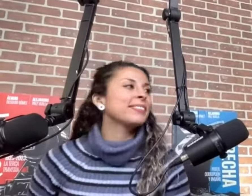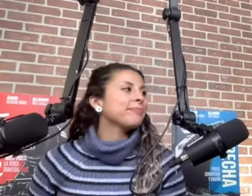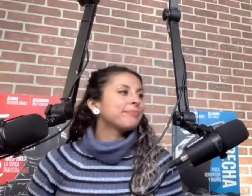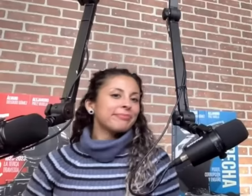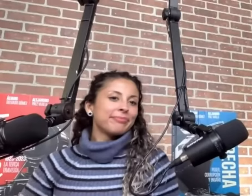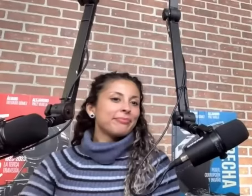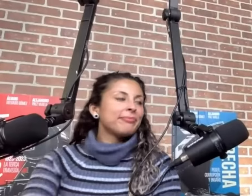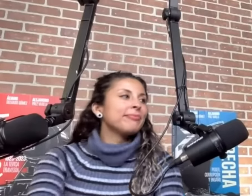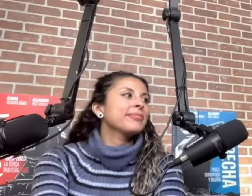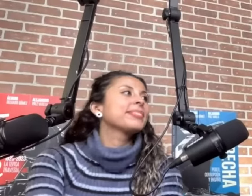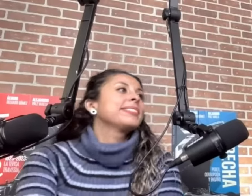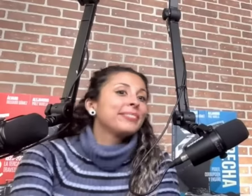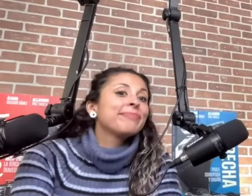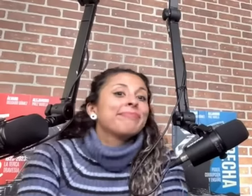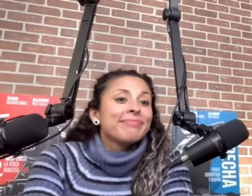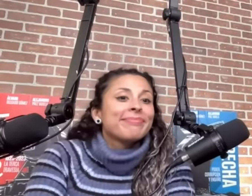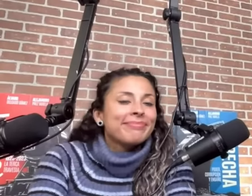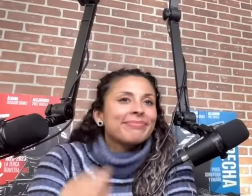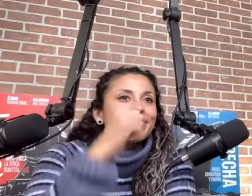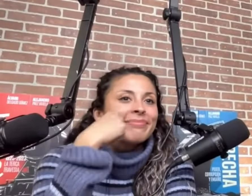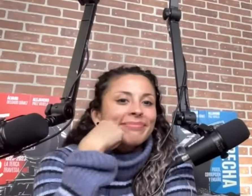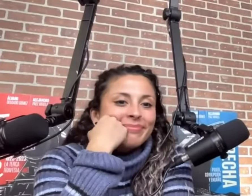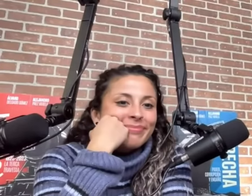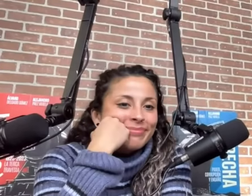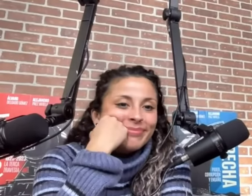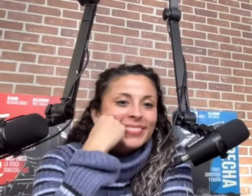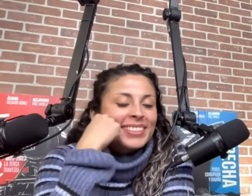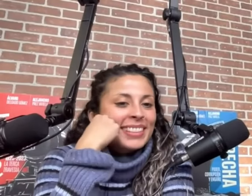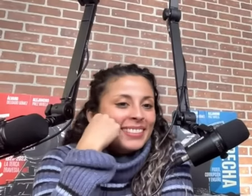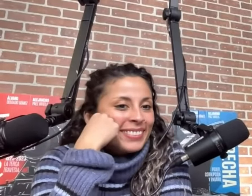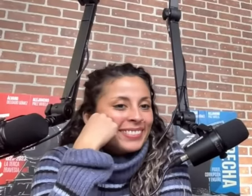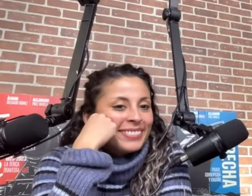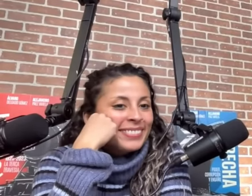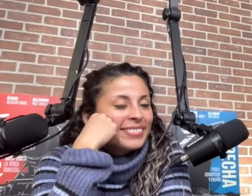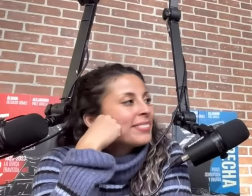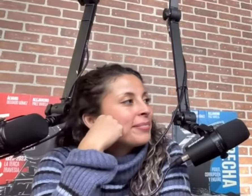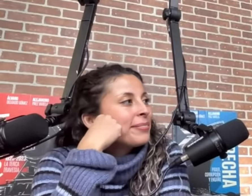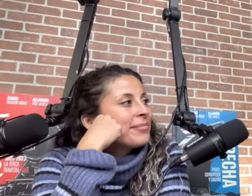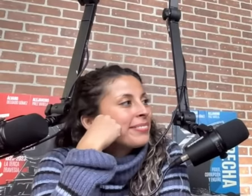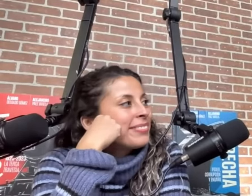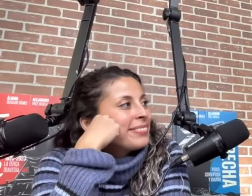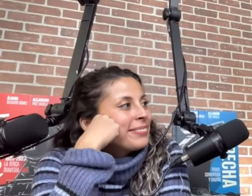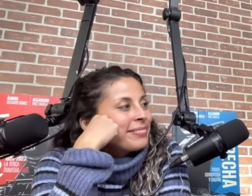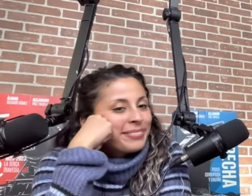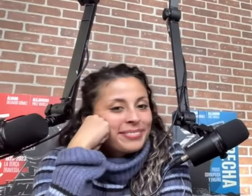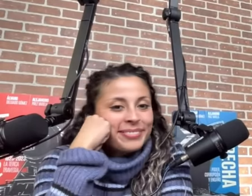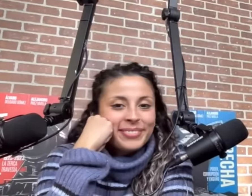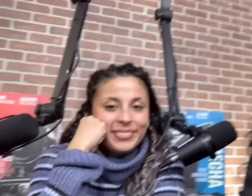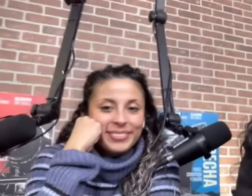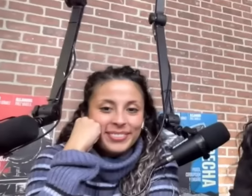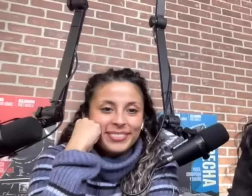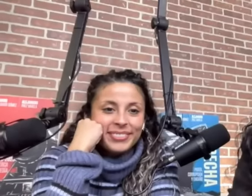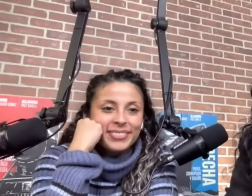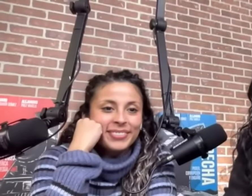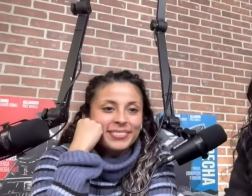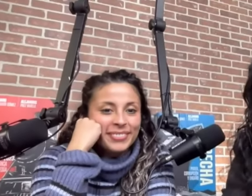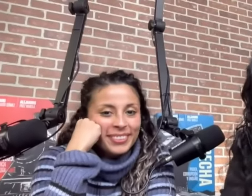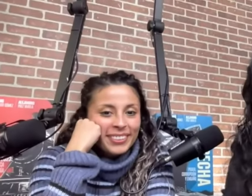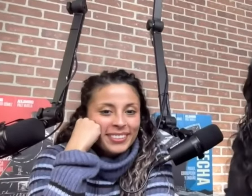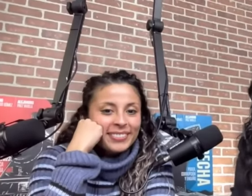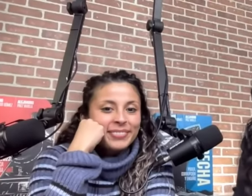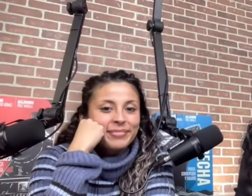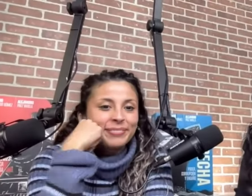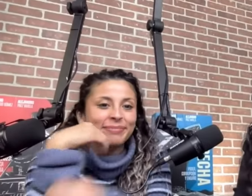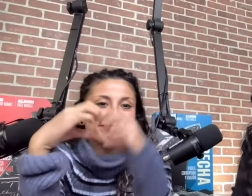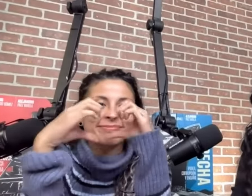quien hace unas semanas se sumó con nosotras al equipo de café y noticias y estamos muy contentas de tenerte aquí ere Muchas gracias